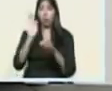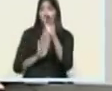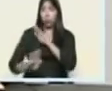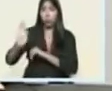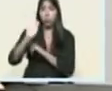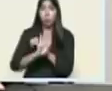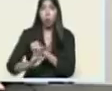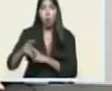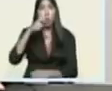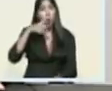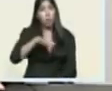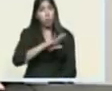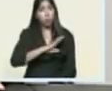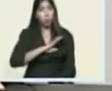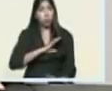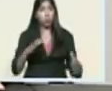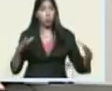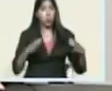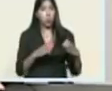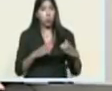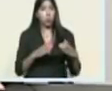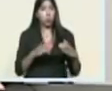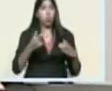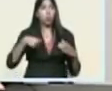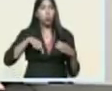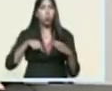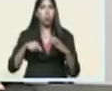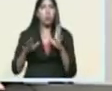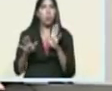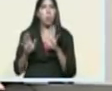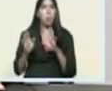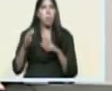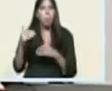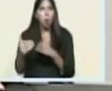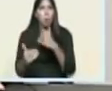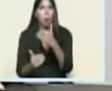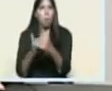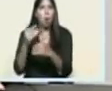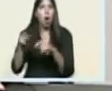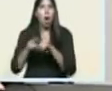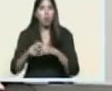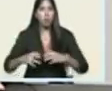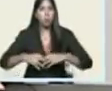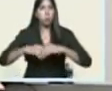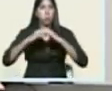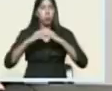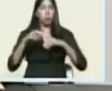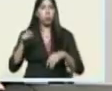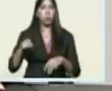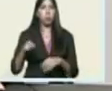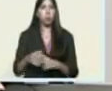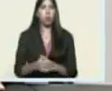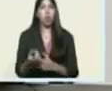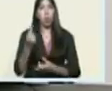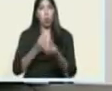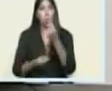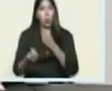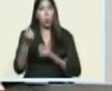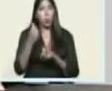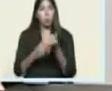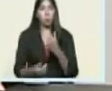pueblo. Mientras vamos construyendo la nueva estabilidad, los nuevos equilibrios de la nueva